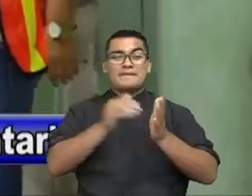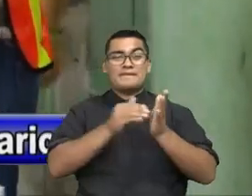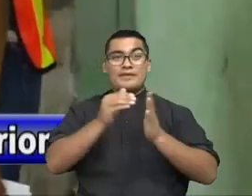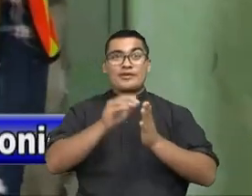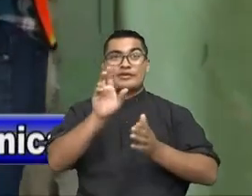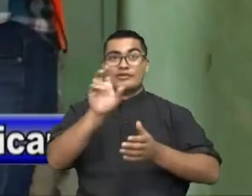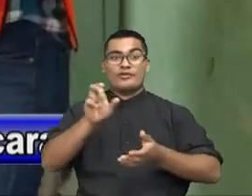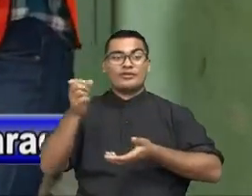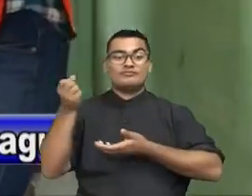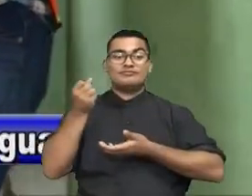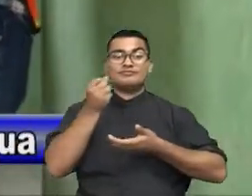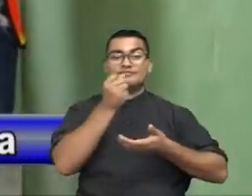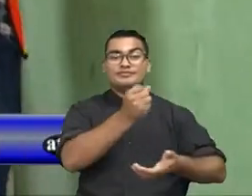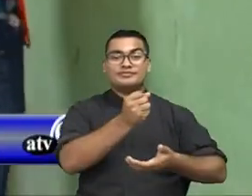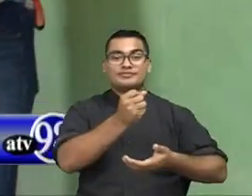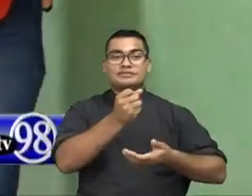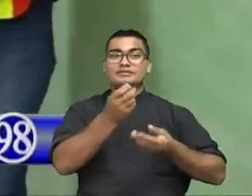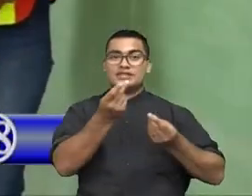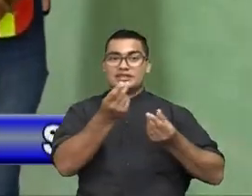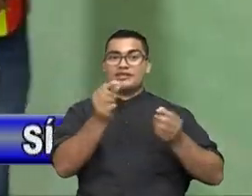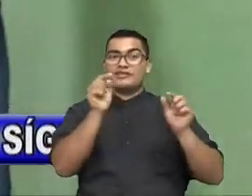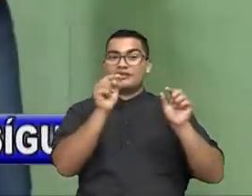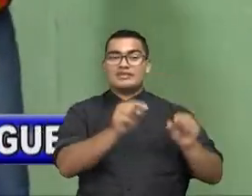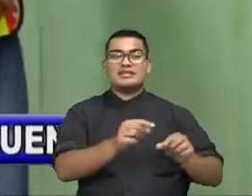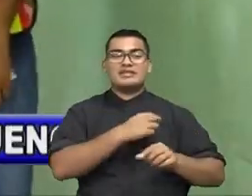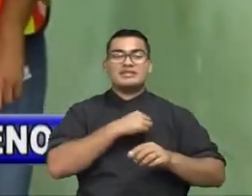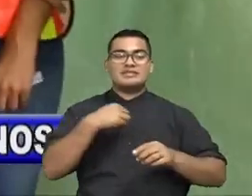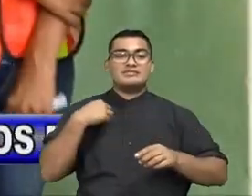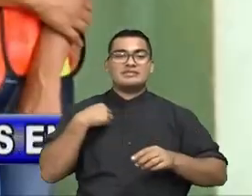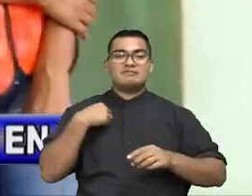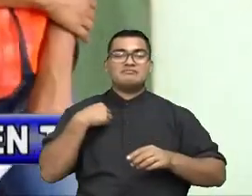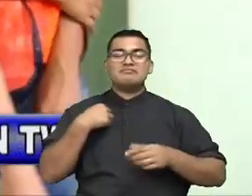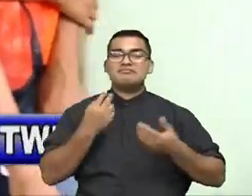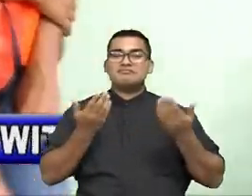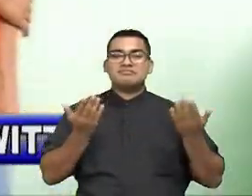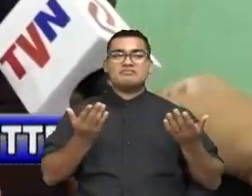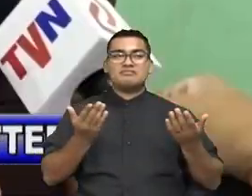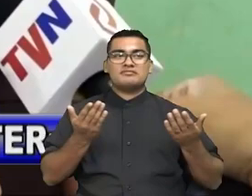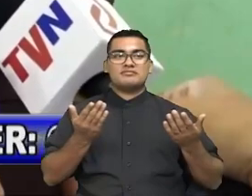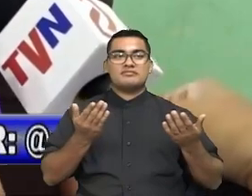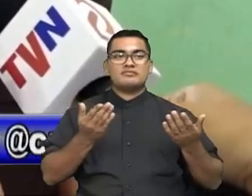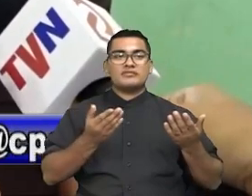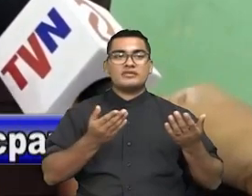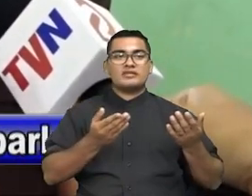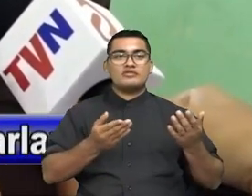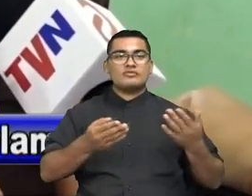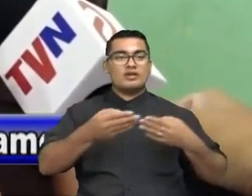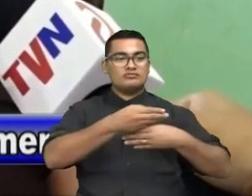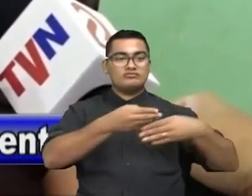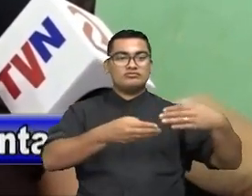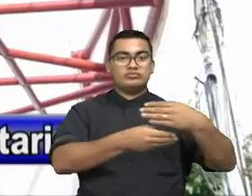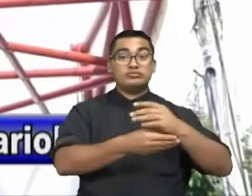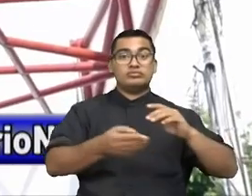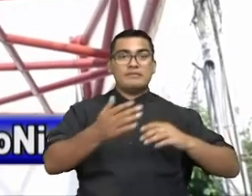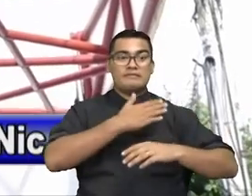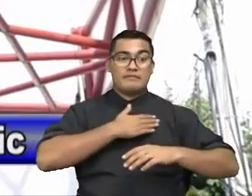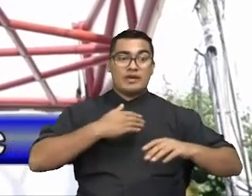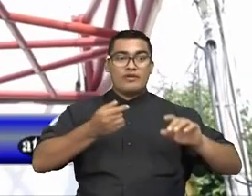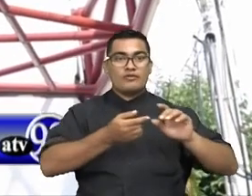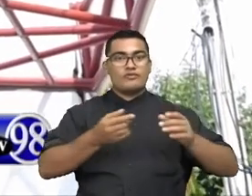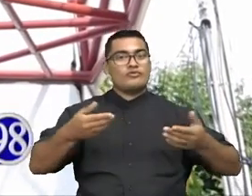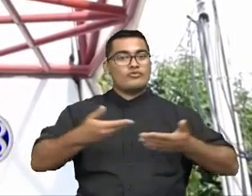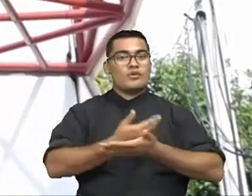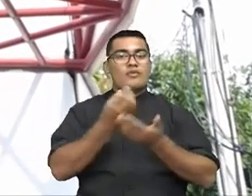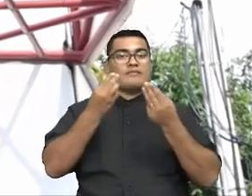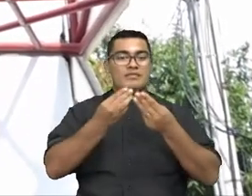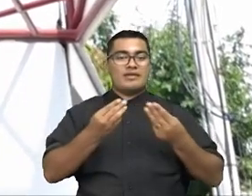de córdobas, ¿verdad?, en los cuales va incluido lo que es el mejoramiento de la infraestructura y equipamiento.